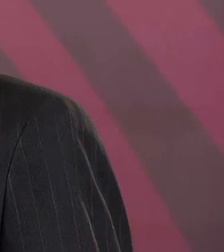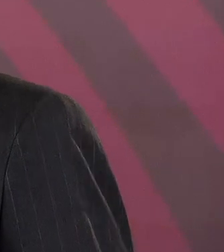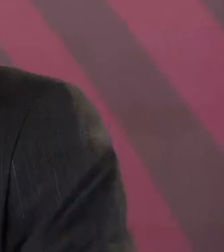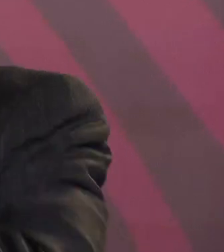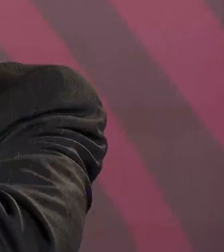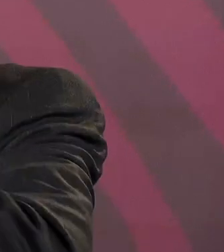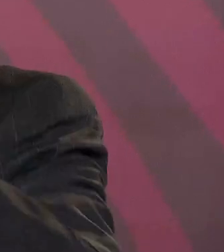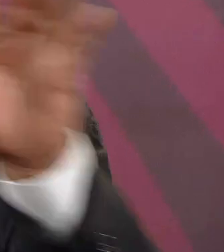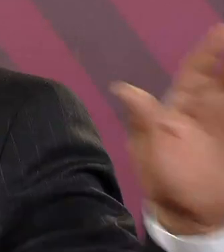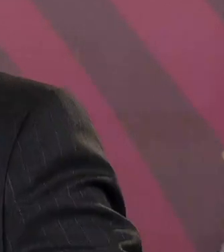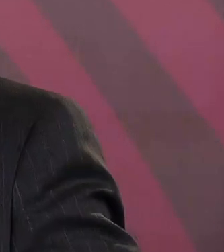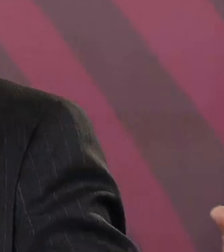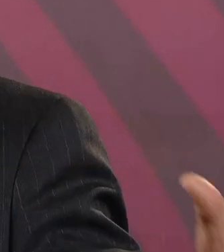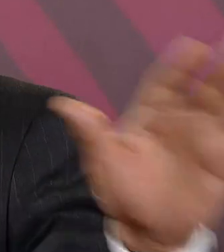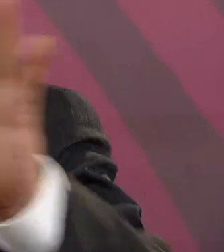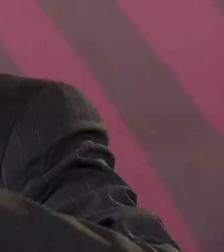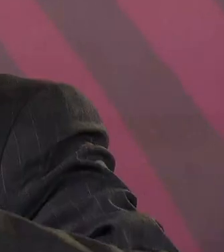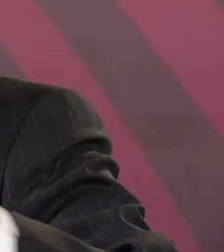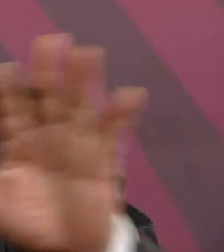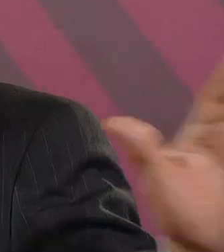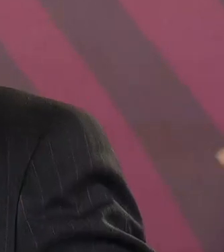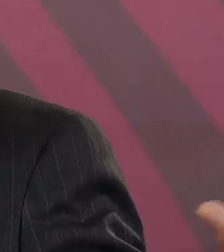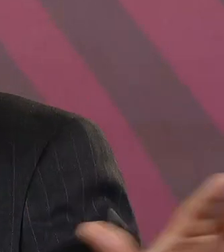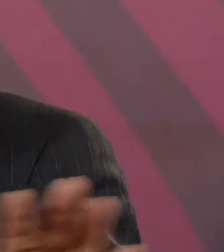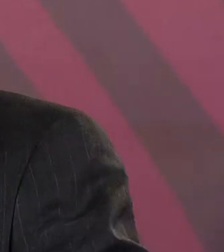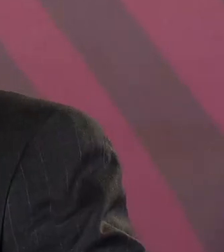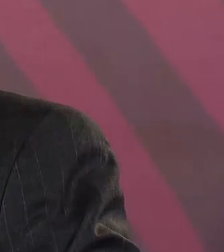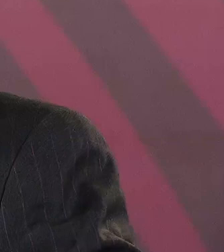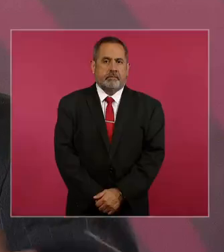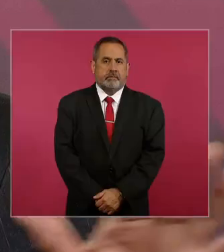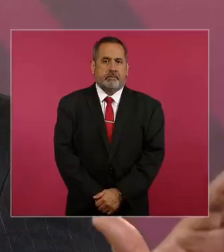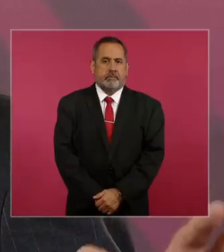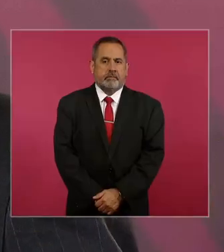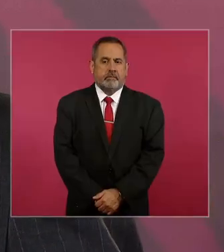sin importar condición económica social